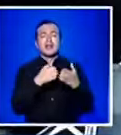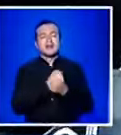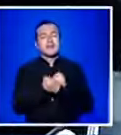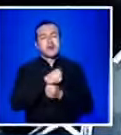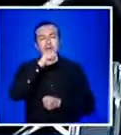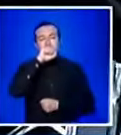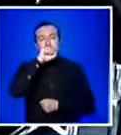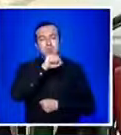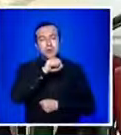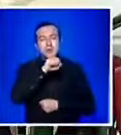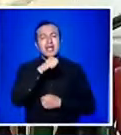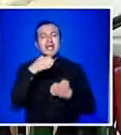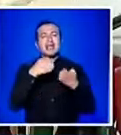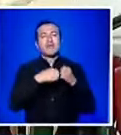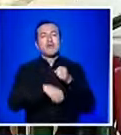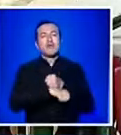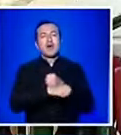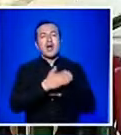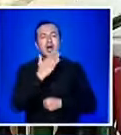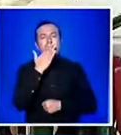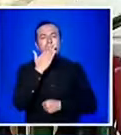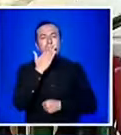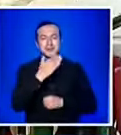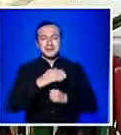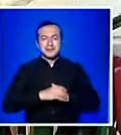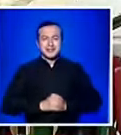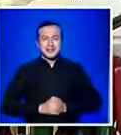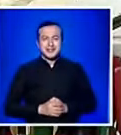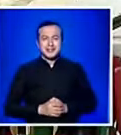amores, Sociedad Deportiva Aucas.